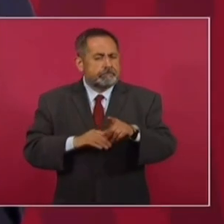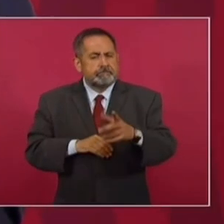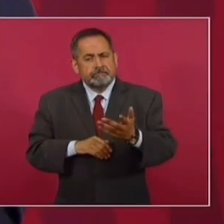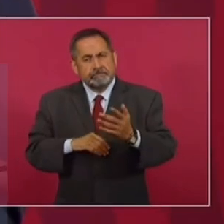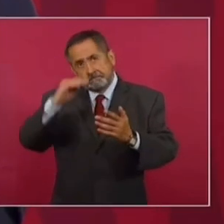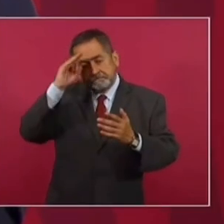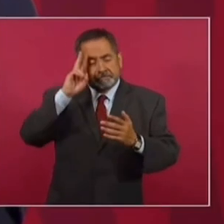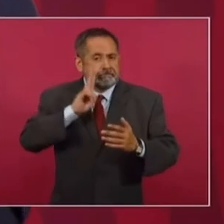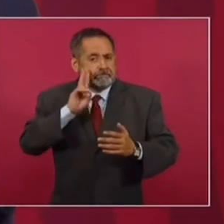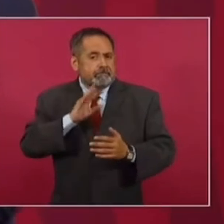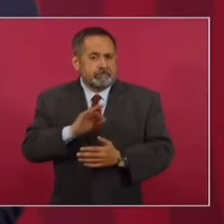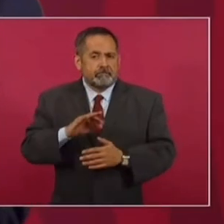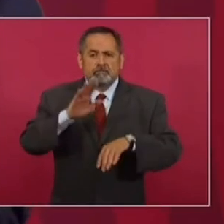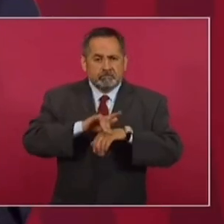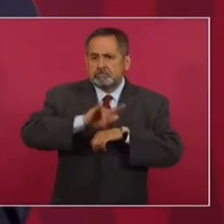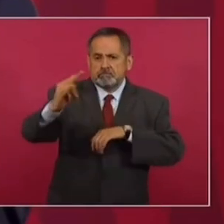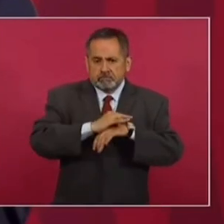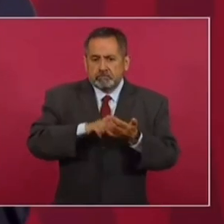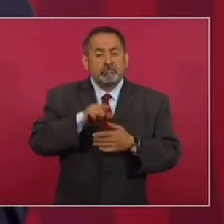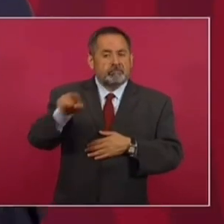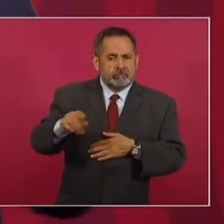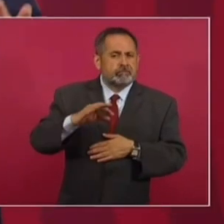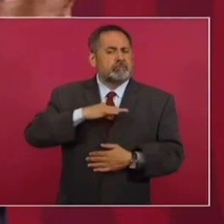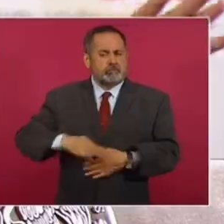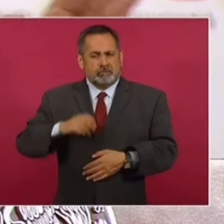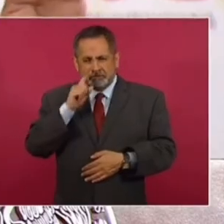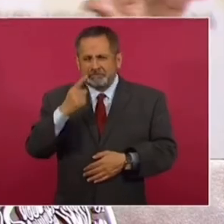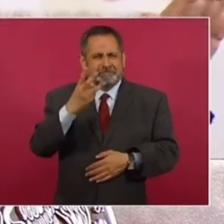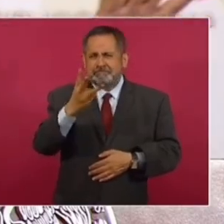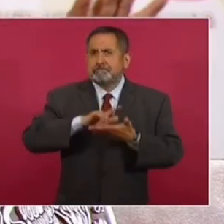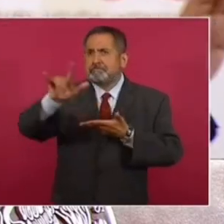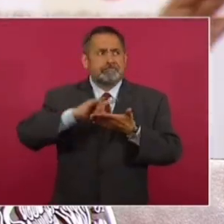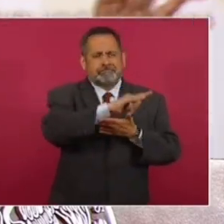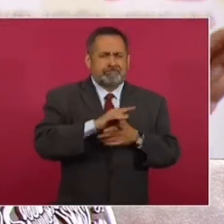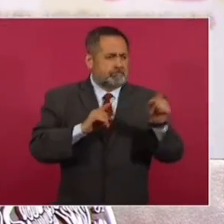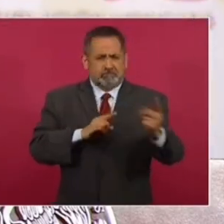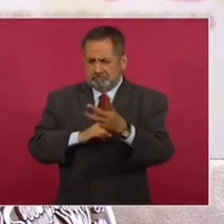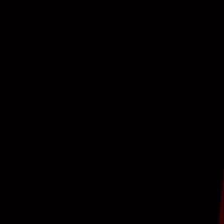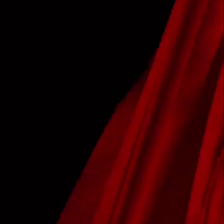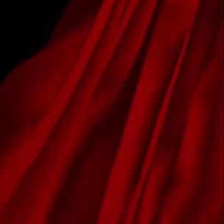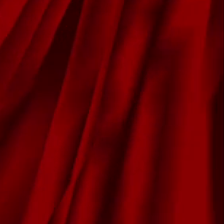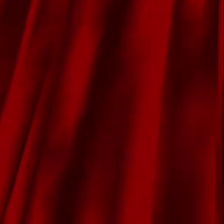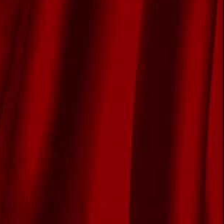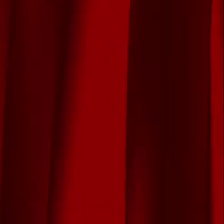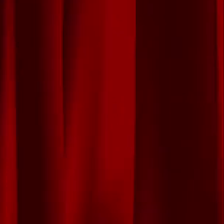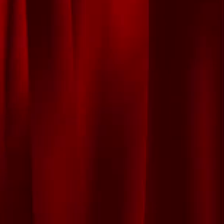haya más vuelos para Toluca. O sea, con esos tres aeropuertos resolvemos, ya tenemos la infraestructura.